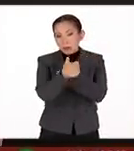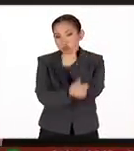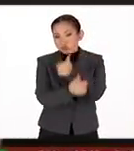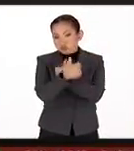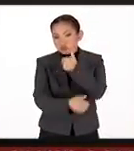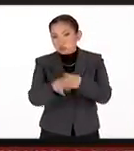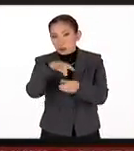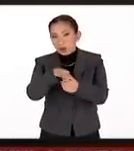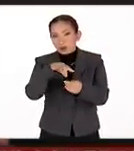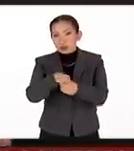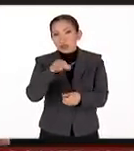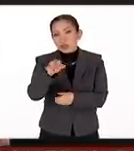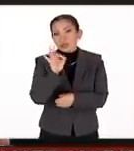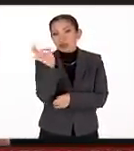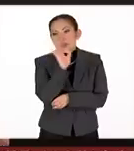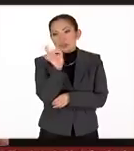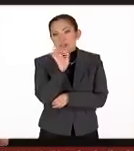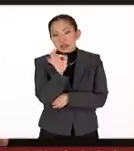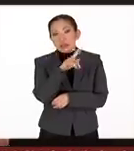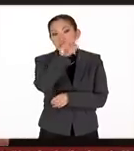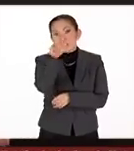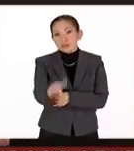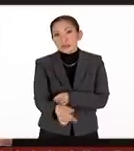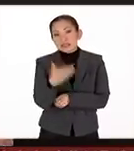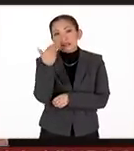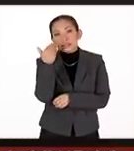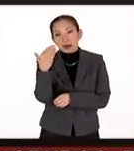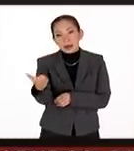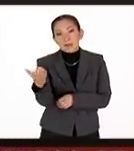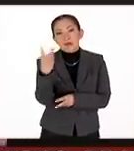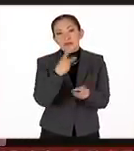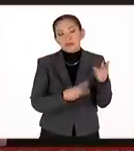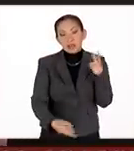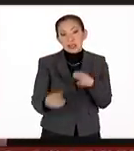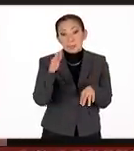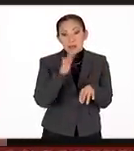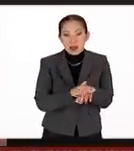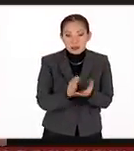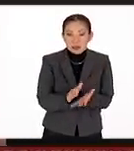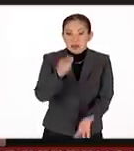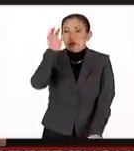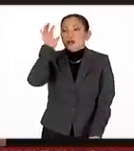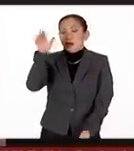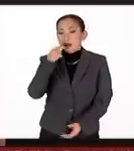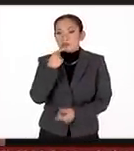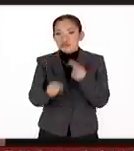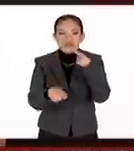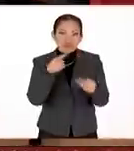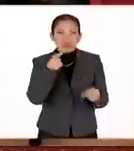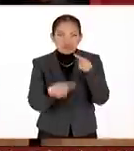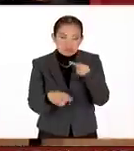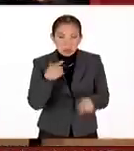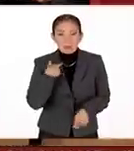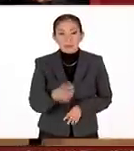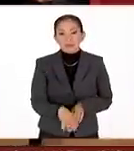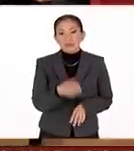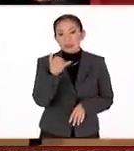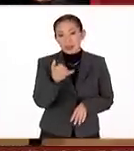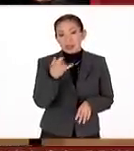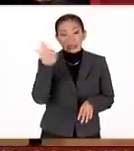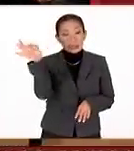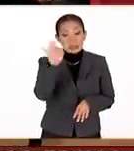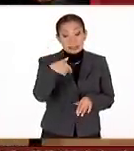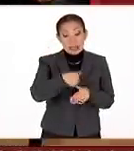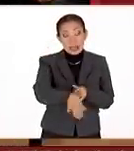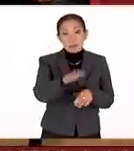proceso electoral y sobre todo pues normalmente después de la jornada nos llega una cantidad todavía superior el número de impugnaciones y lo importante sin duda Va a